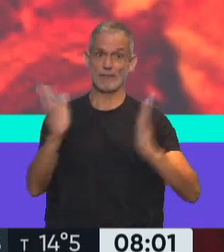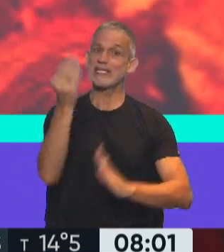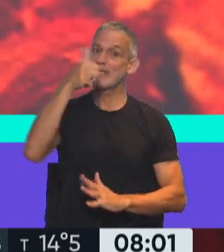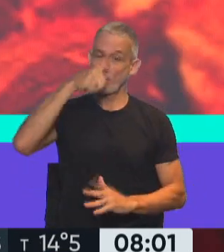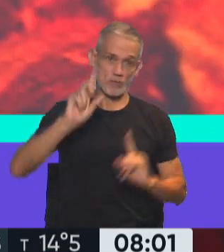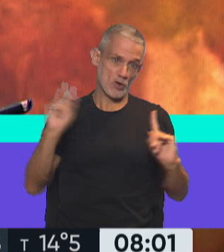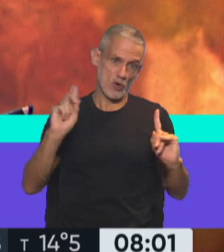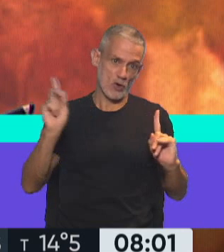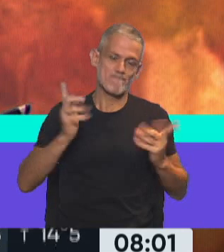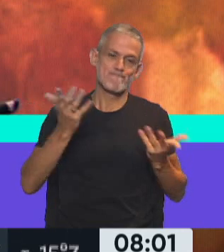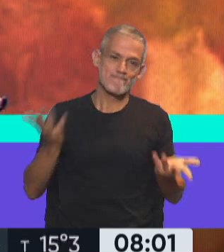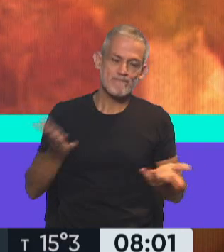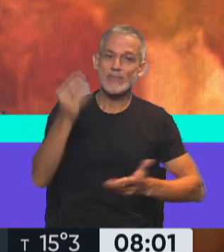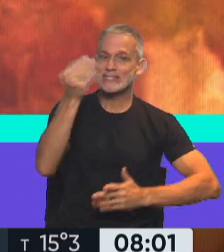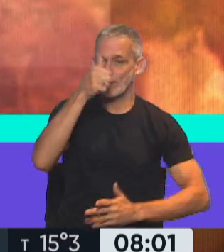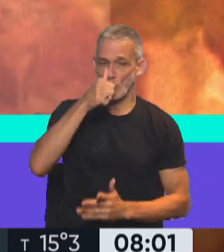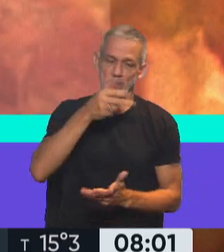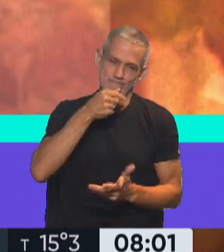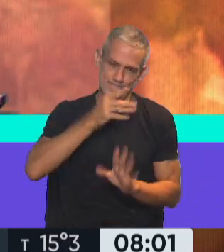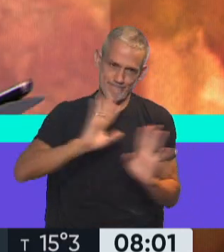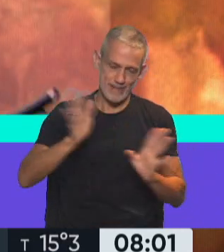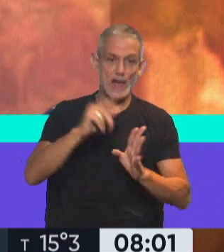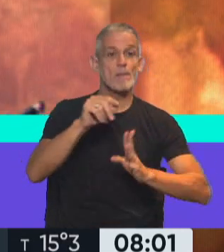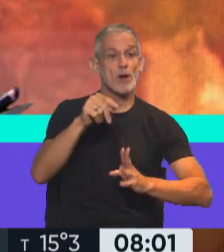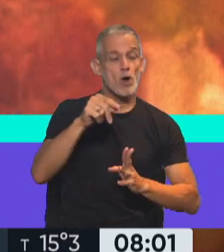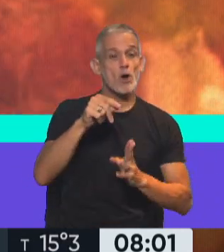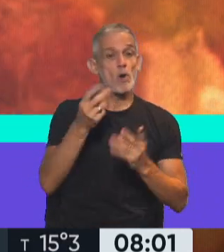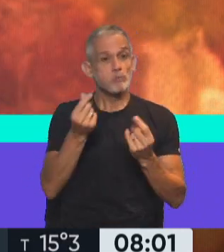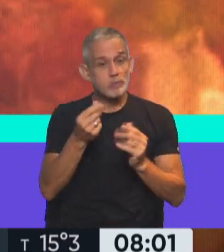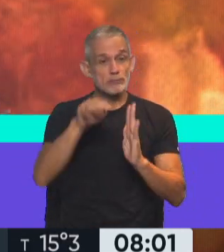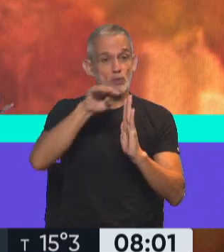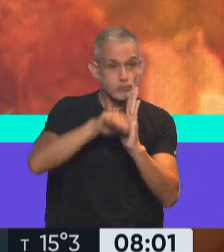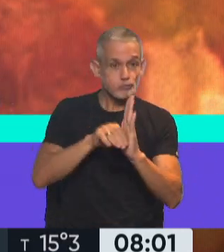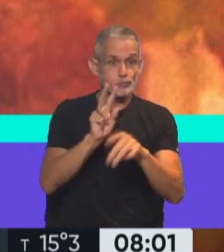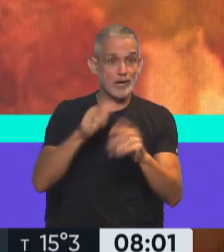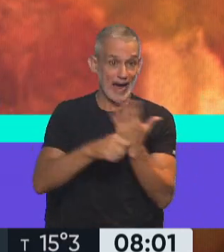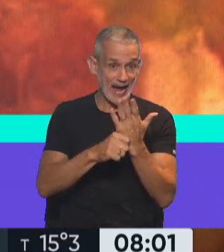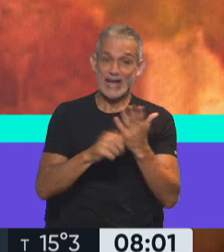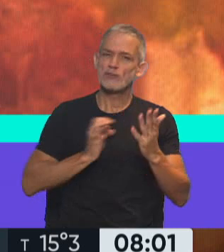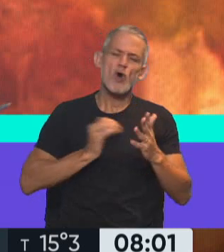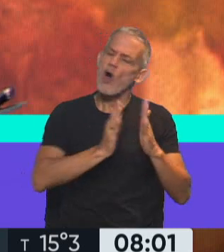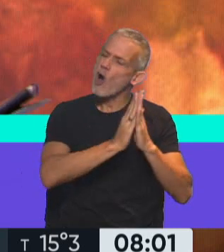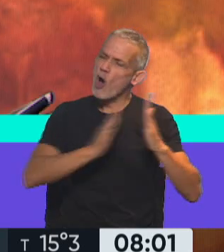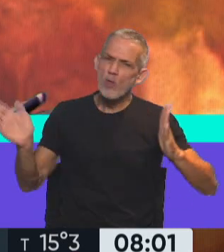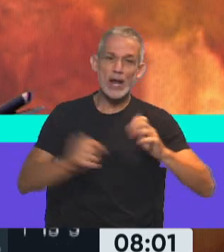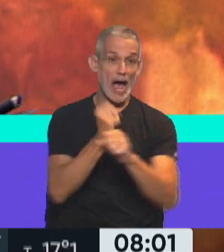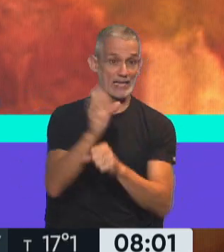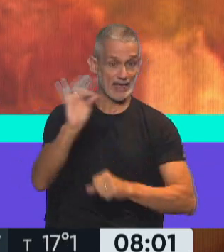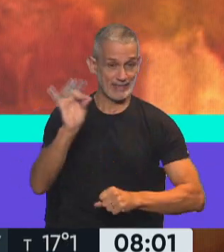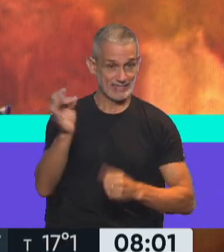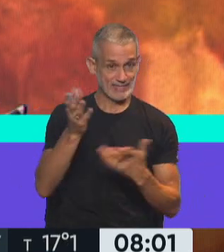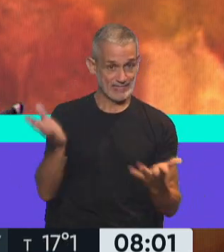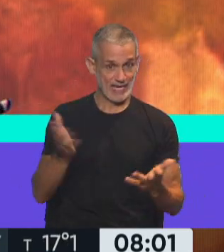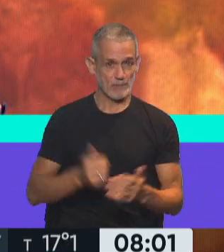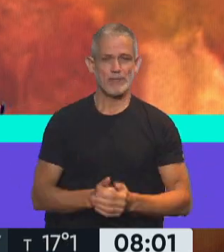fines de semana. Claro, sábado y domingo no, pero cortes cuidados queda para todo el año, desde ahora y hasta diciembre,